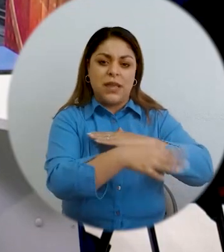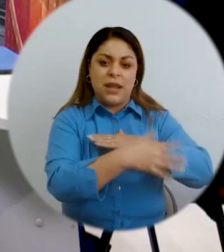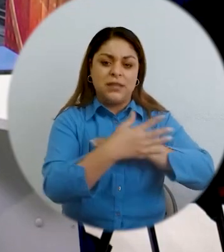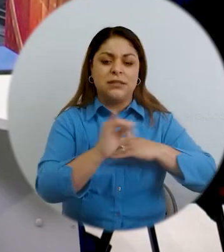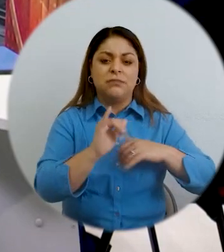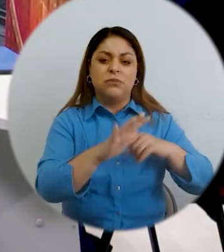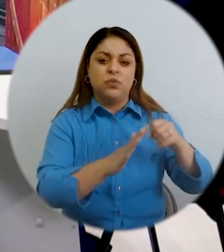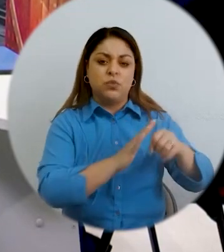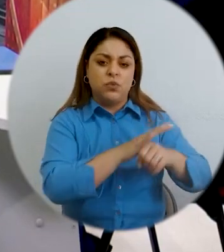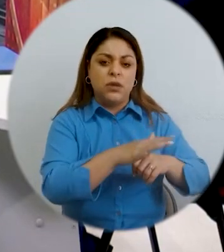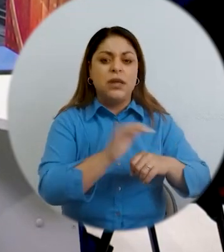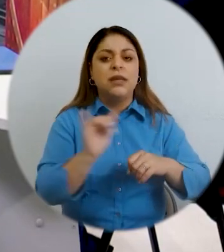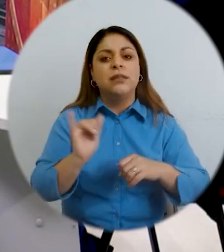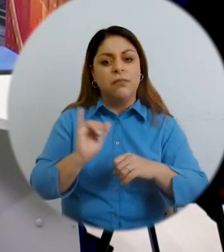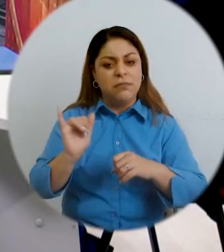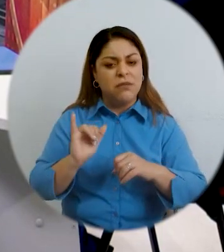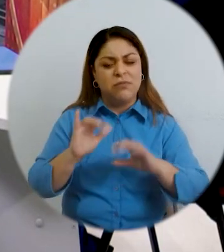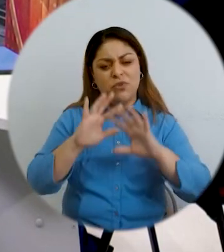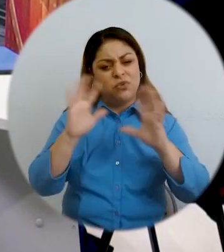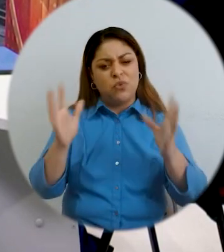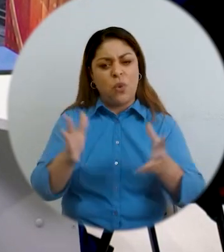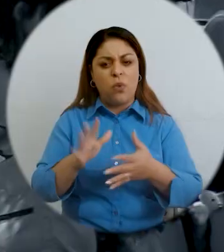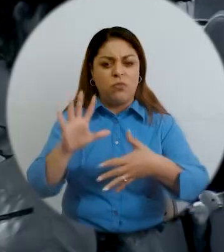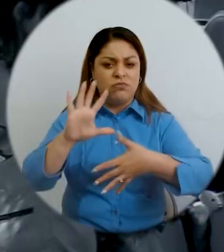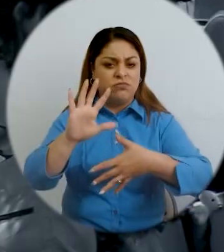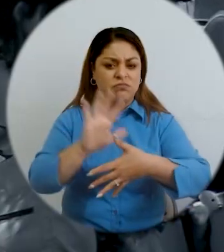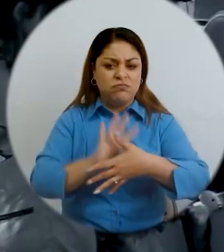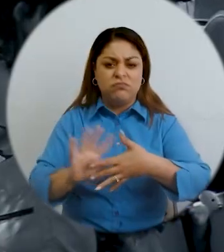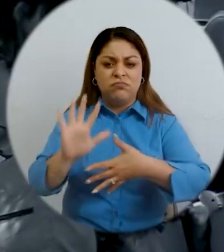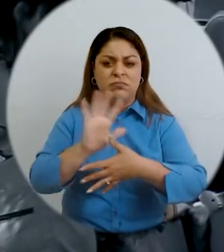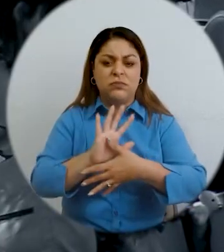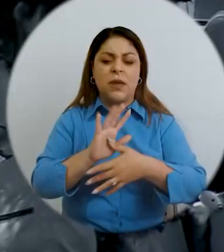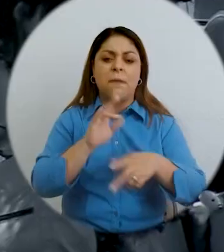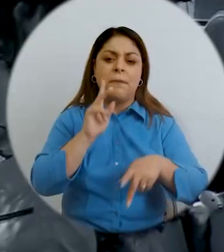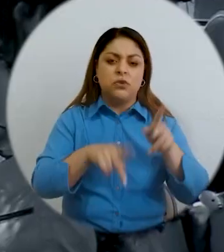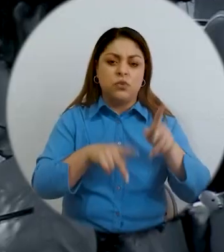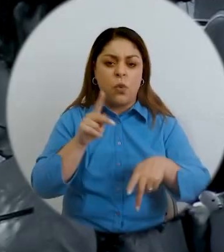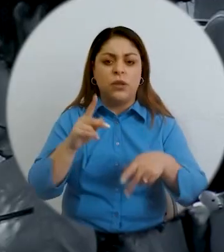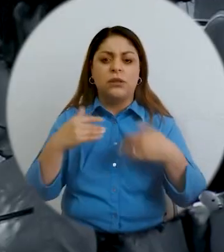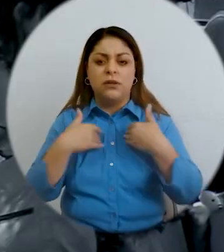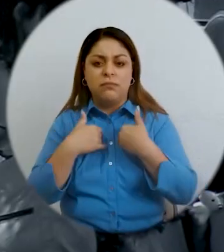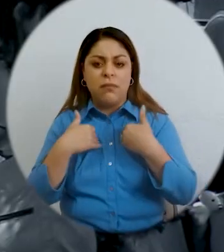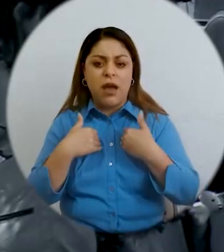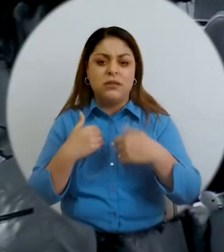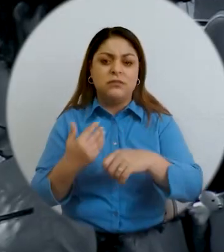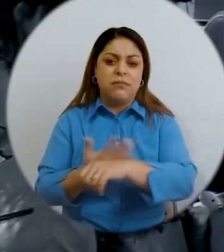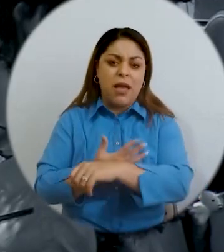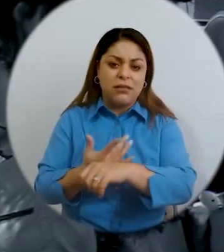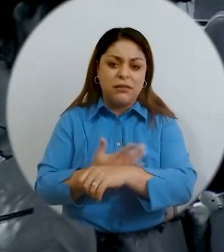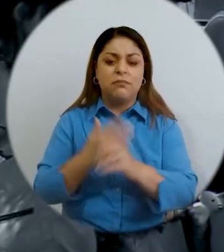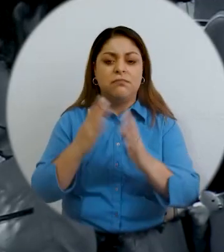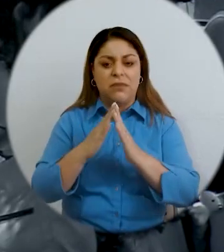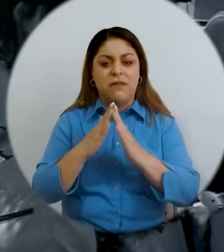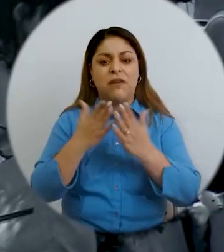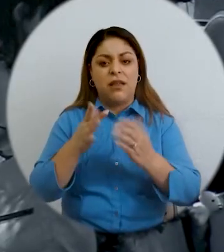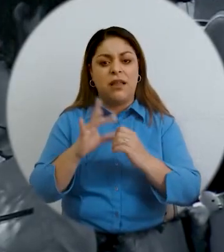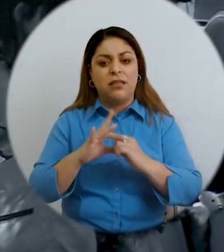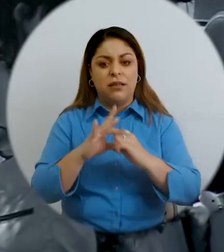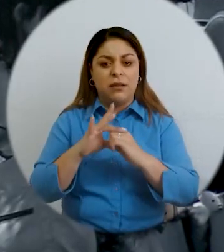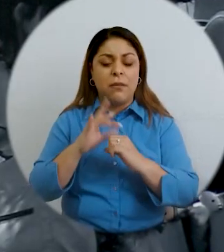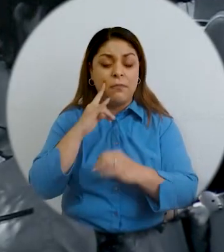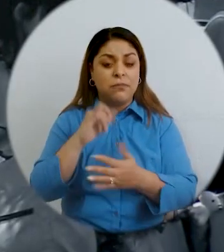el territorio continental y todas las personas, plantas, animales que habitamos la Tierra. Es por esto que hay